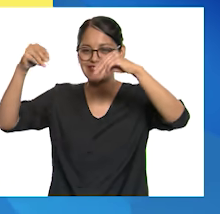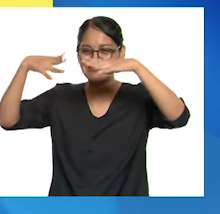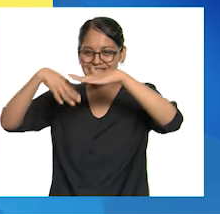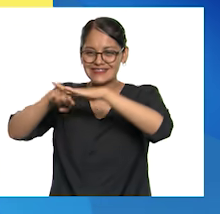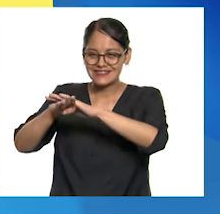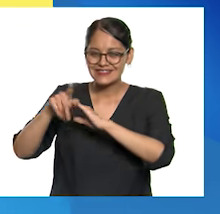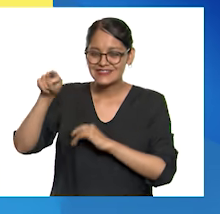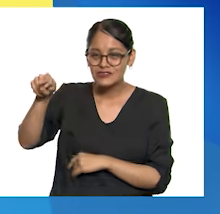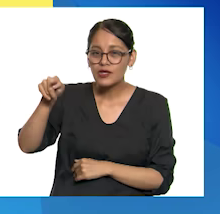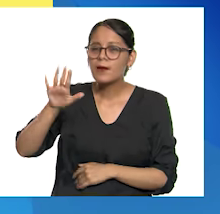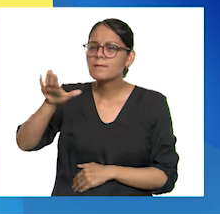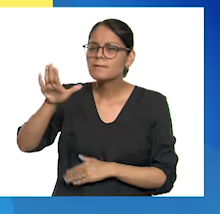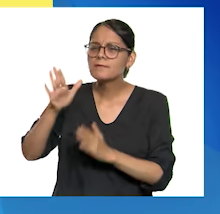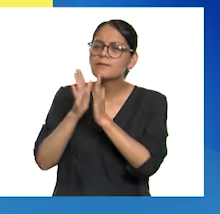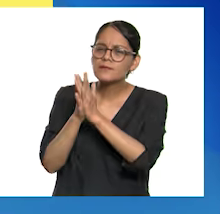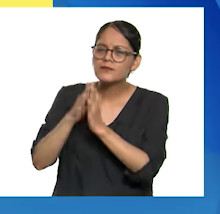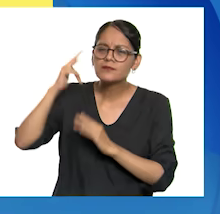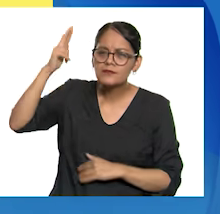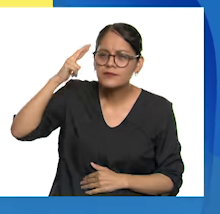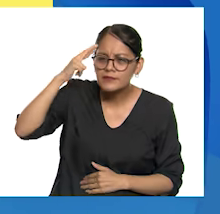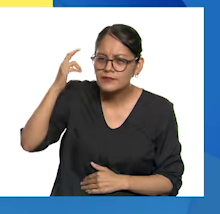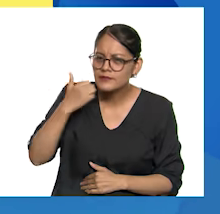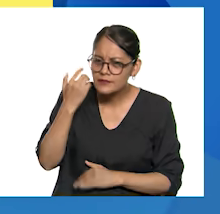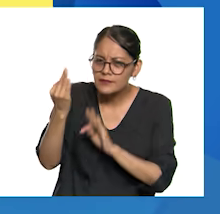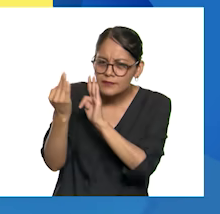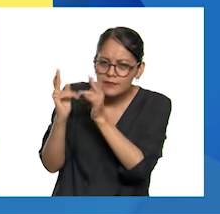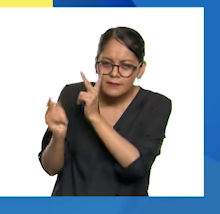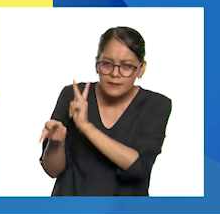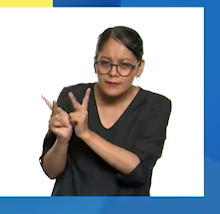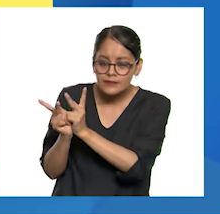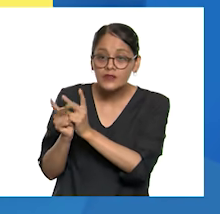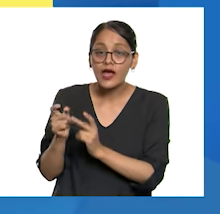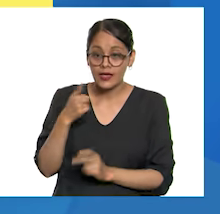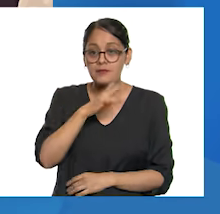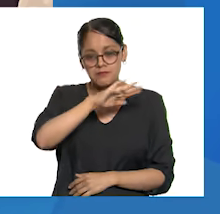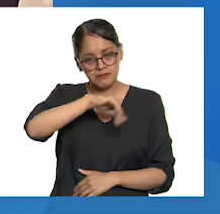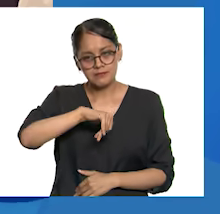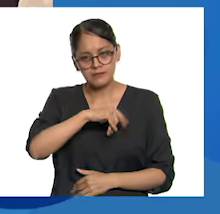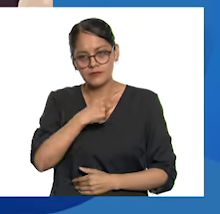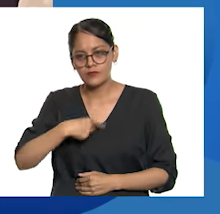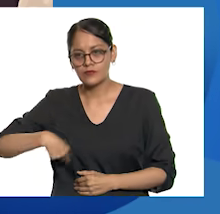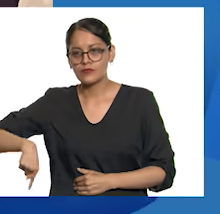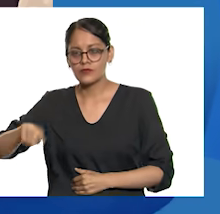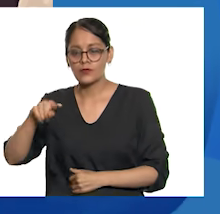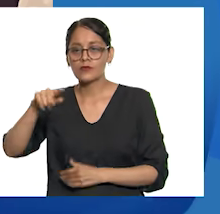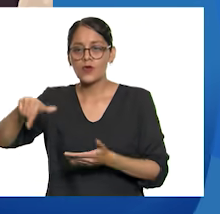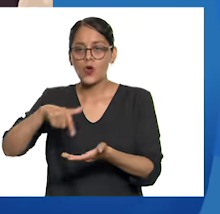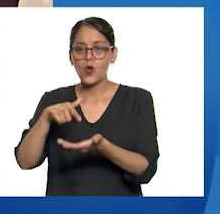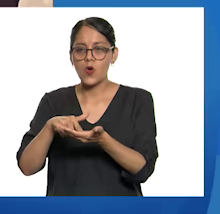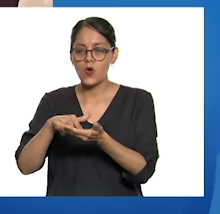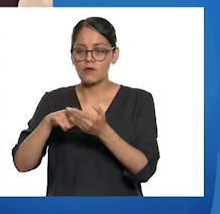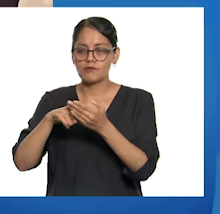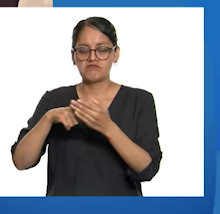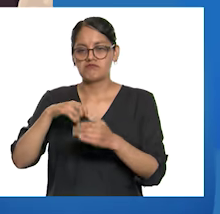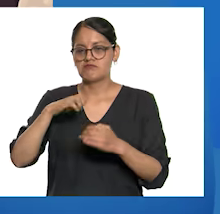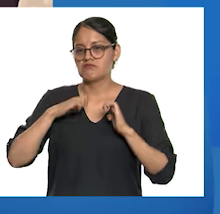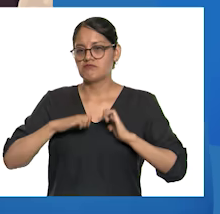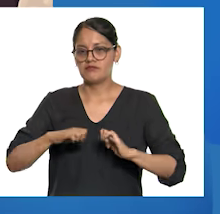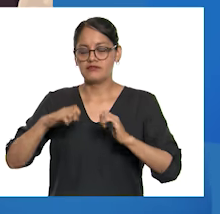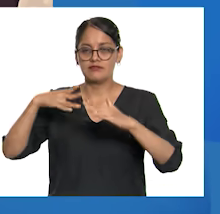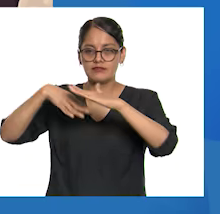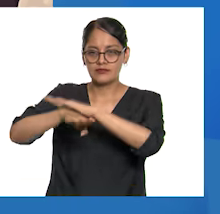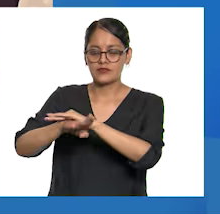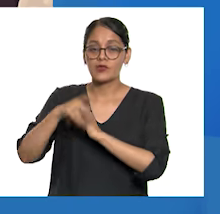aquella tierra y pidió hablar con su majestad. Lo condujeron a la Cámara Real y después de hacer una gran reverencia al monarca,